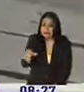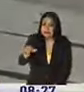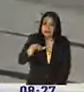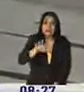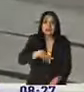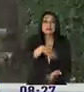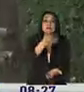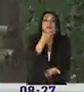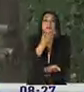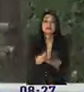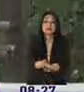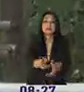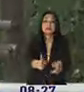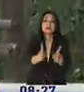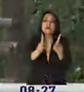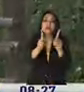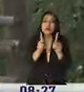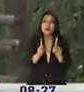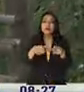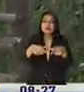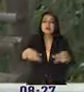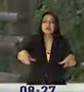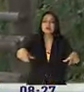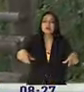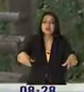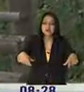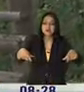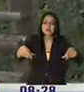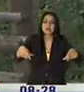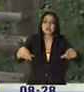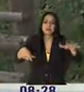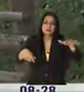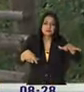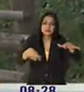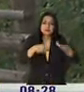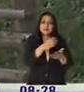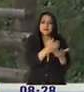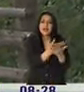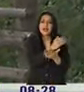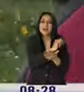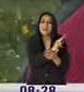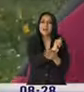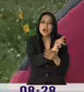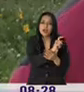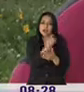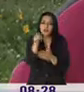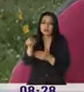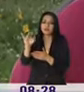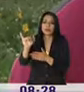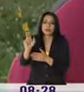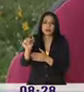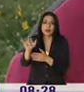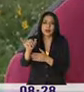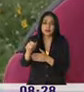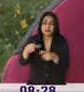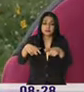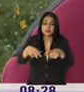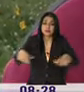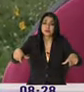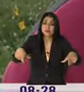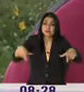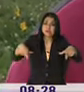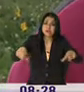a este puente maltrecho de madera, conexión entre Alma Lojana y el barrio Buenos Aires. Ese puente está súper dañado,